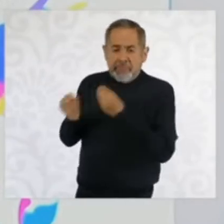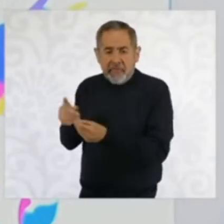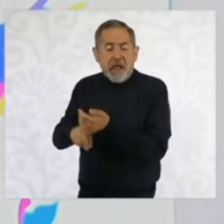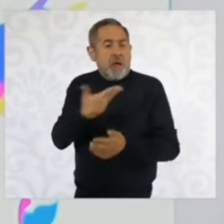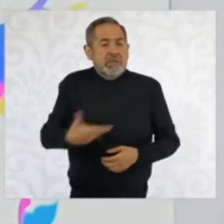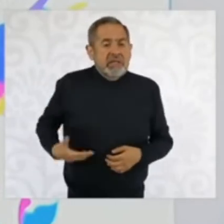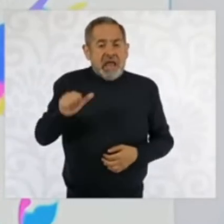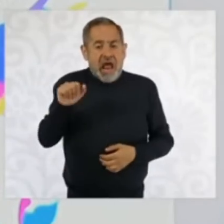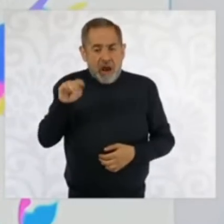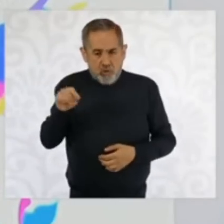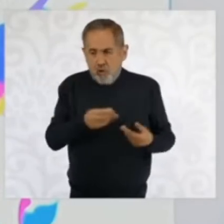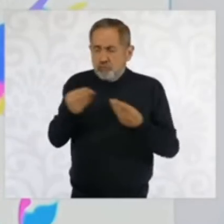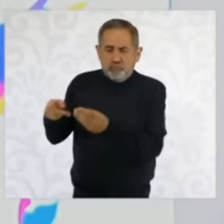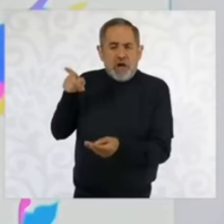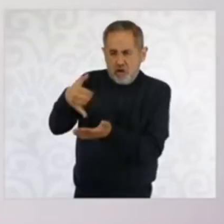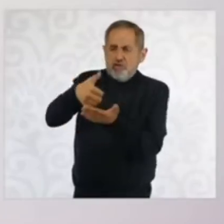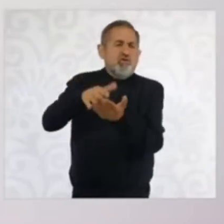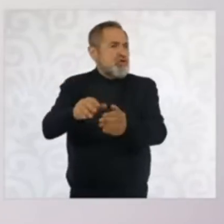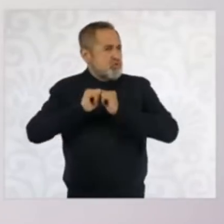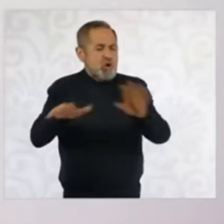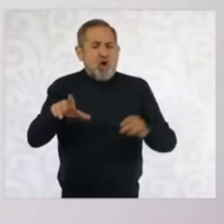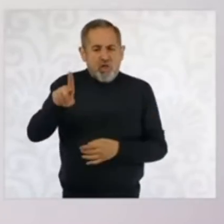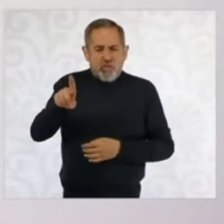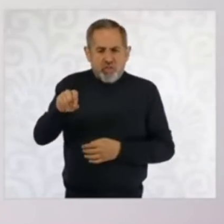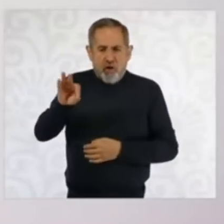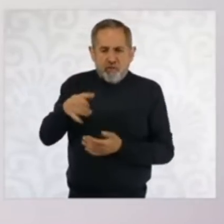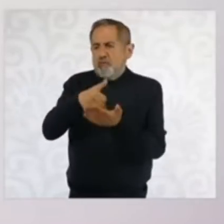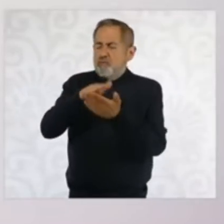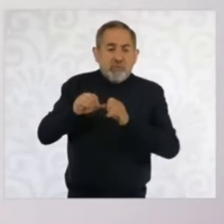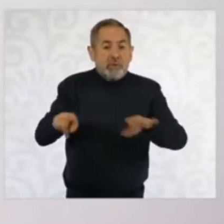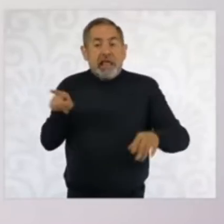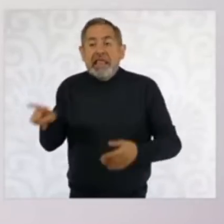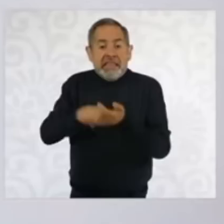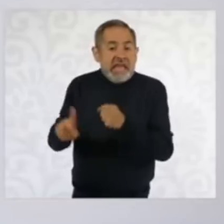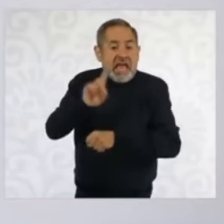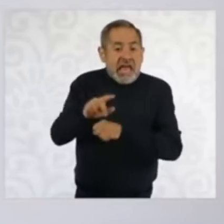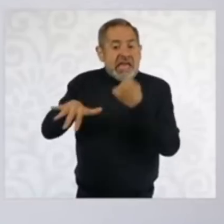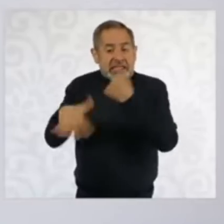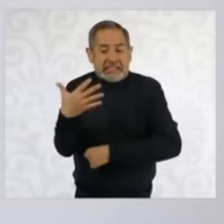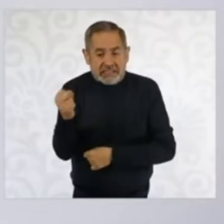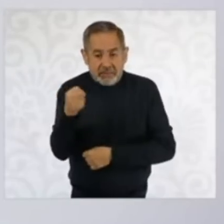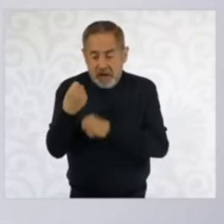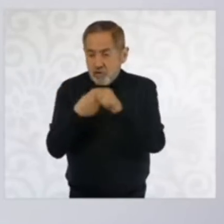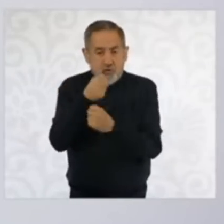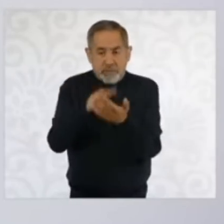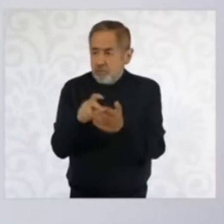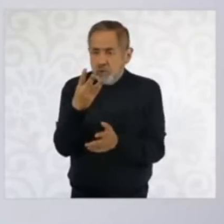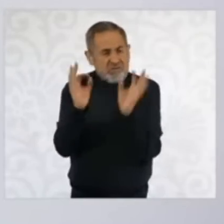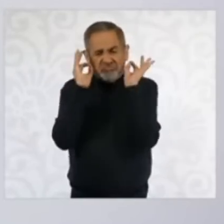López Obrador para que lo publique en el Diario Oficial de la Federación y lo publica el 15 de septiembre del 2024.